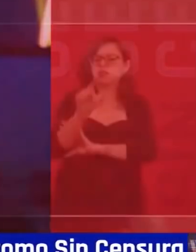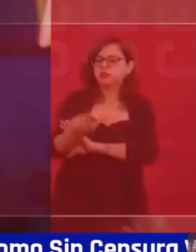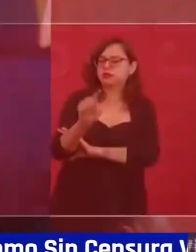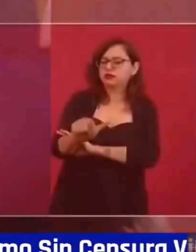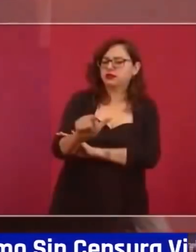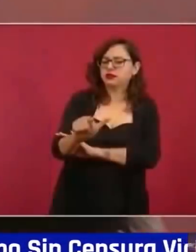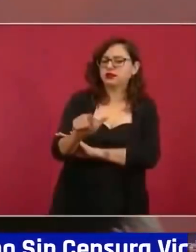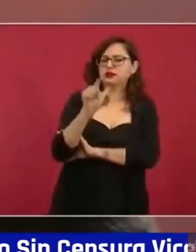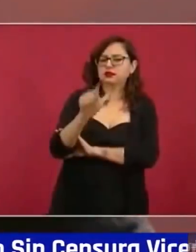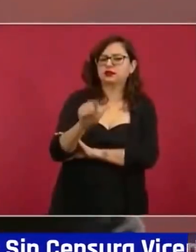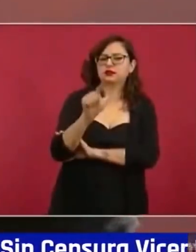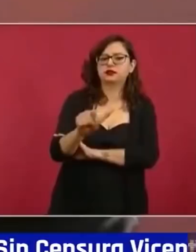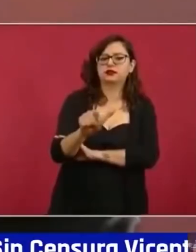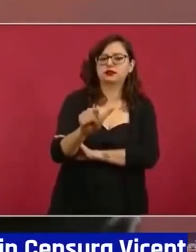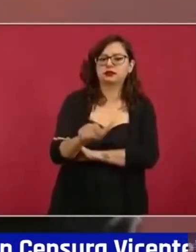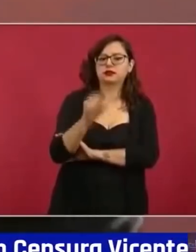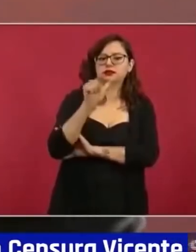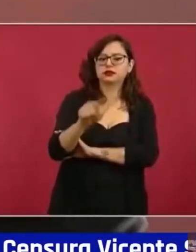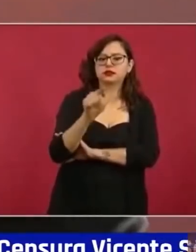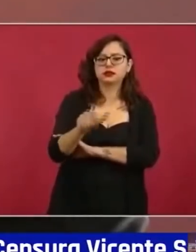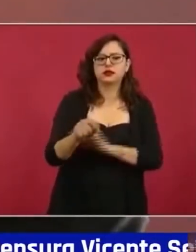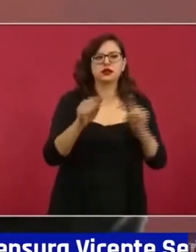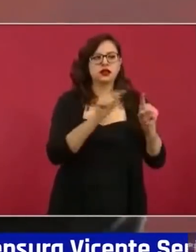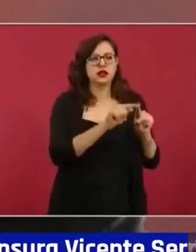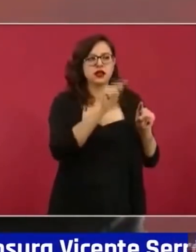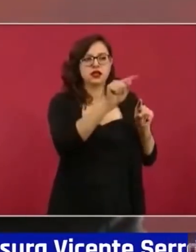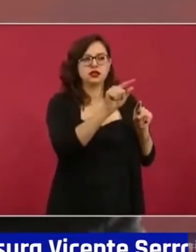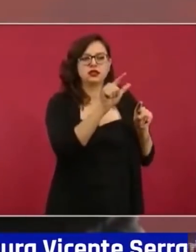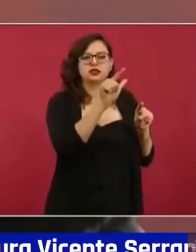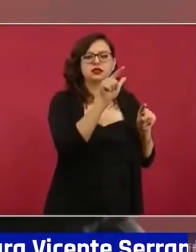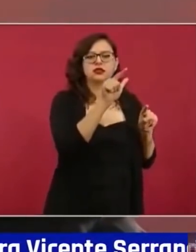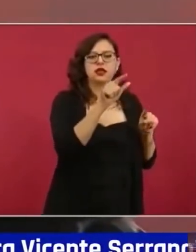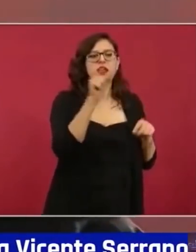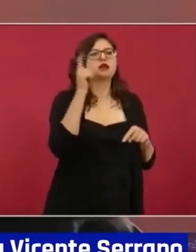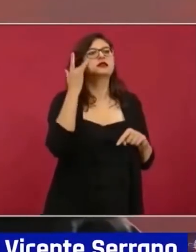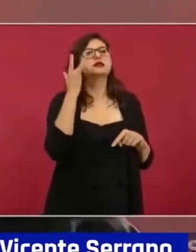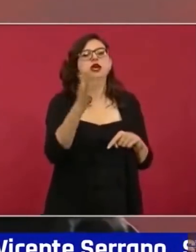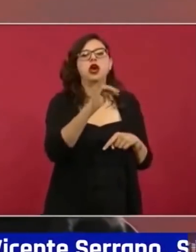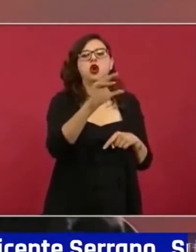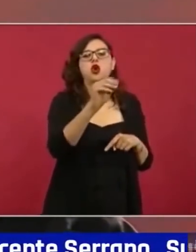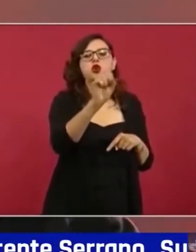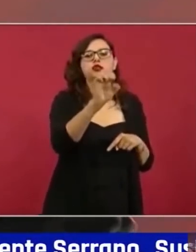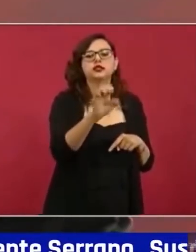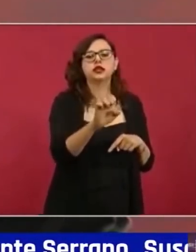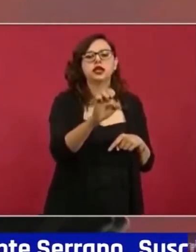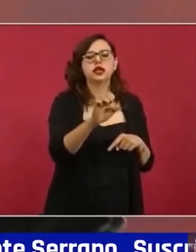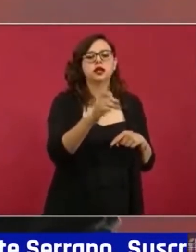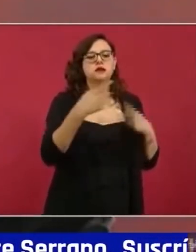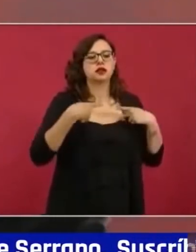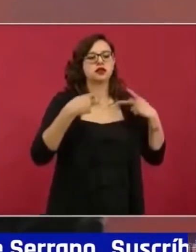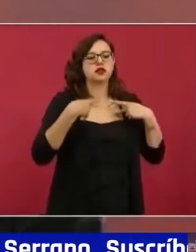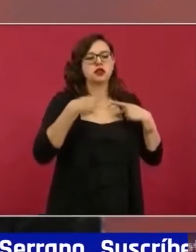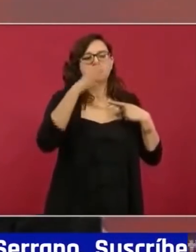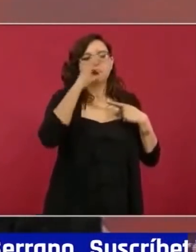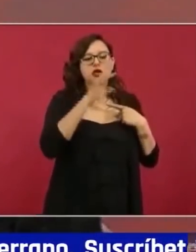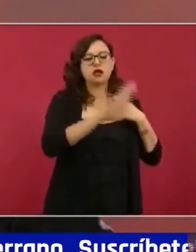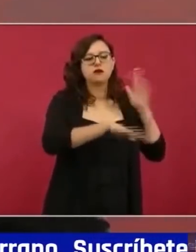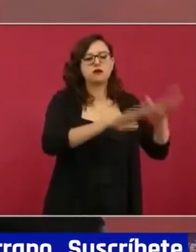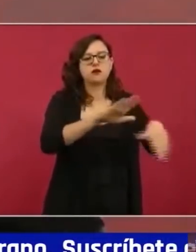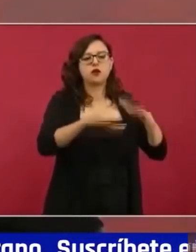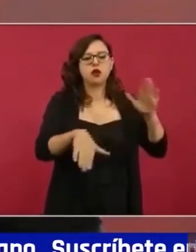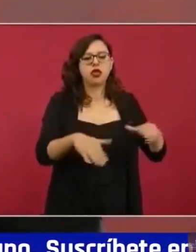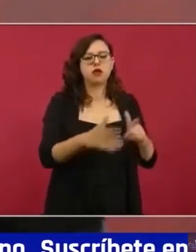violencia, yo creo, Vicente, que el presidente todos los días invierte mucho de su tiempo en tratar